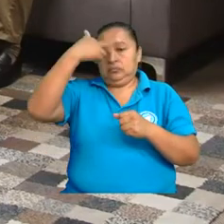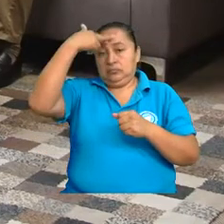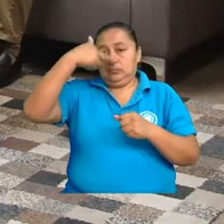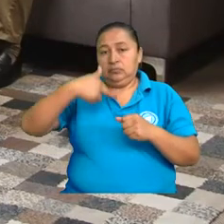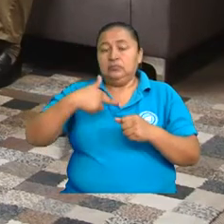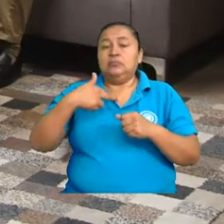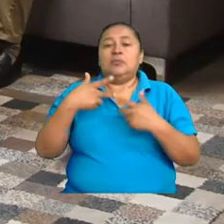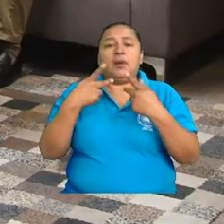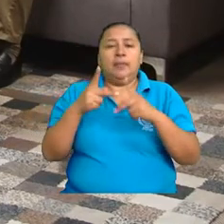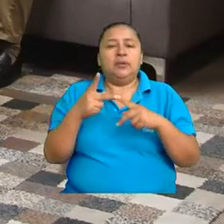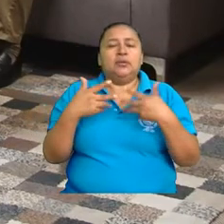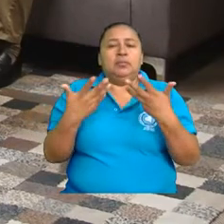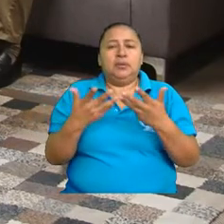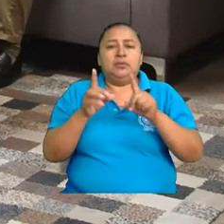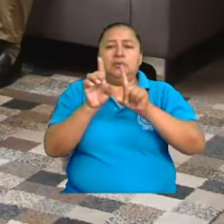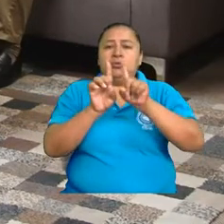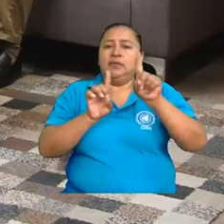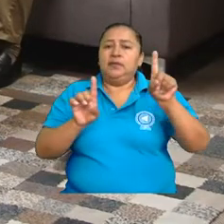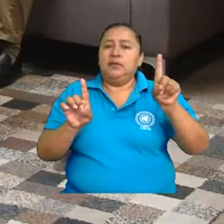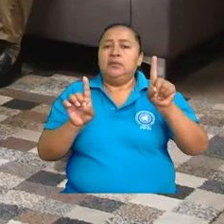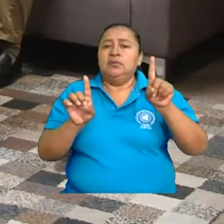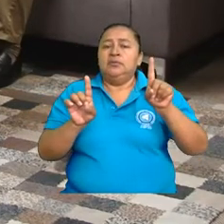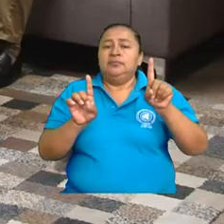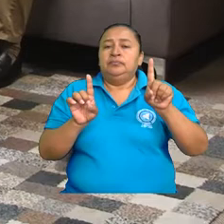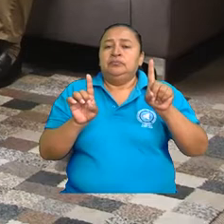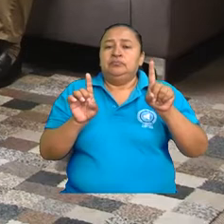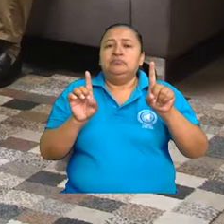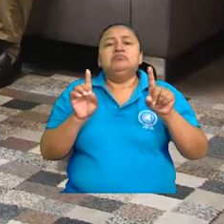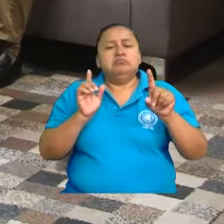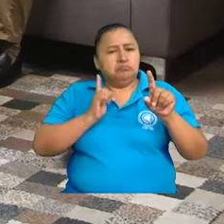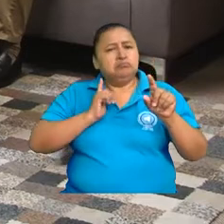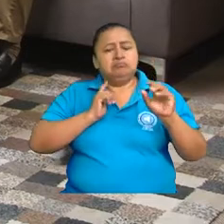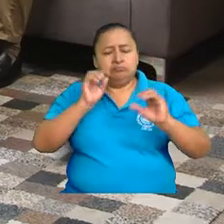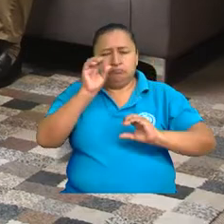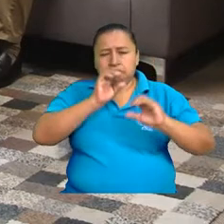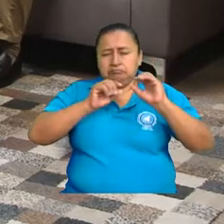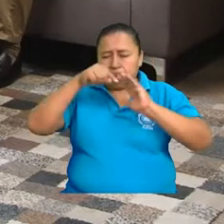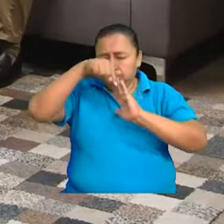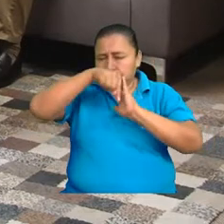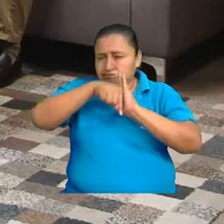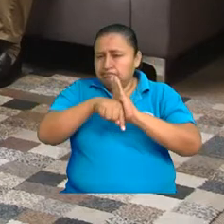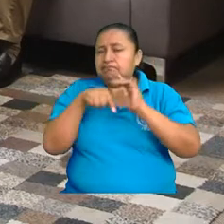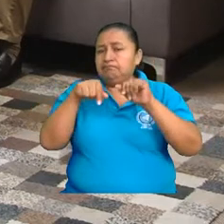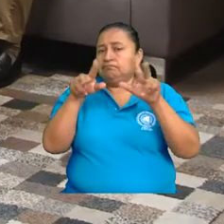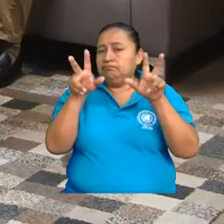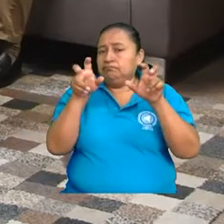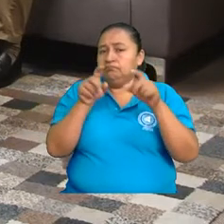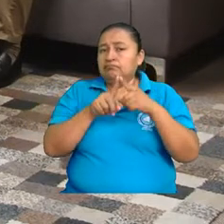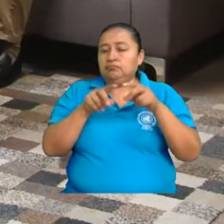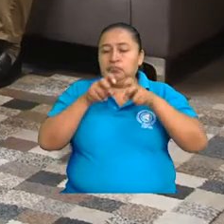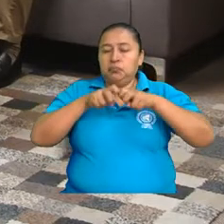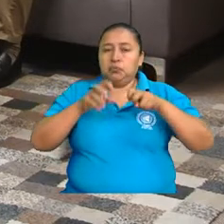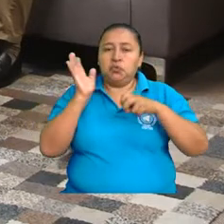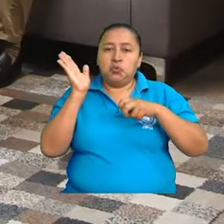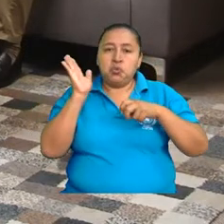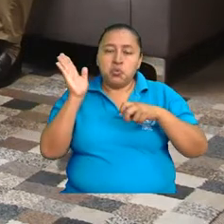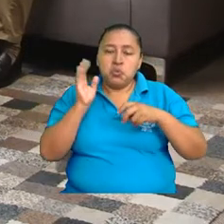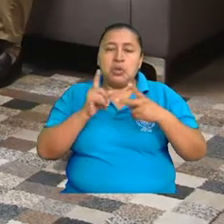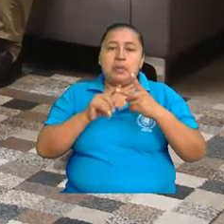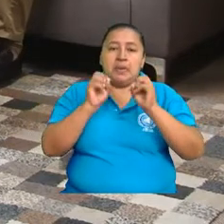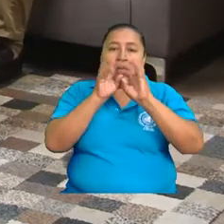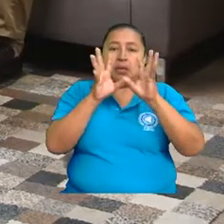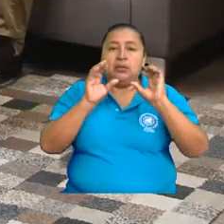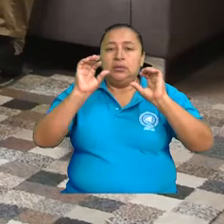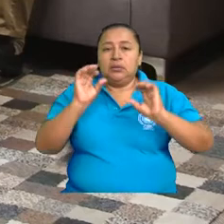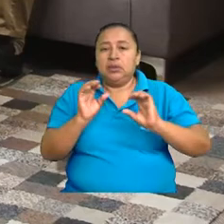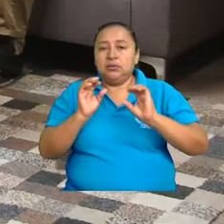y también con un nivel de cientificidad bastante profundo sobre este tema, conferencias de prensa en la mañana, en la tarde,